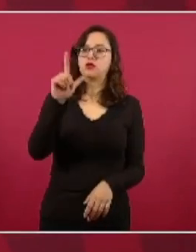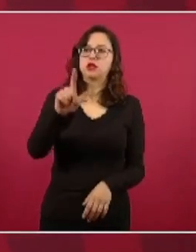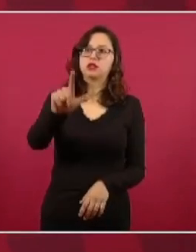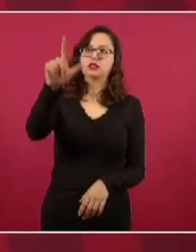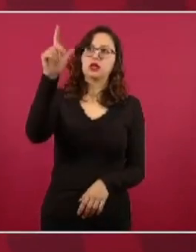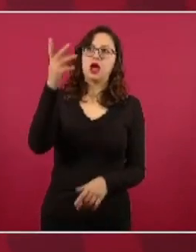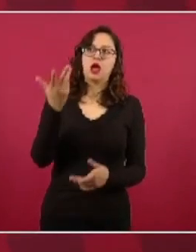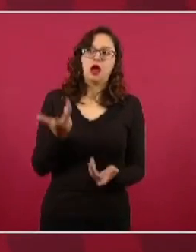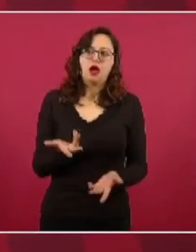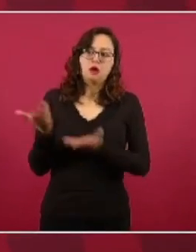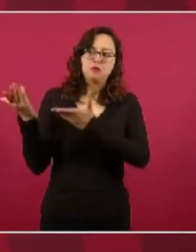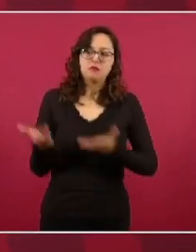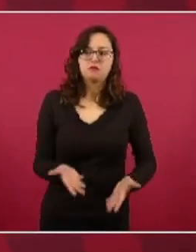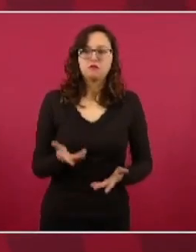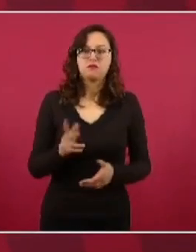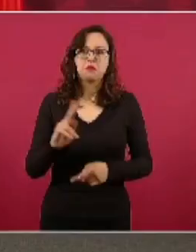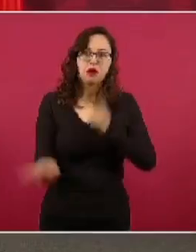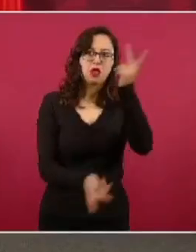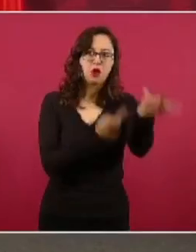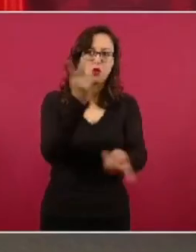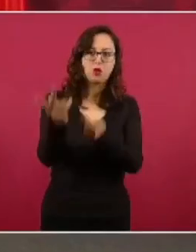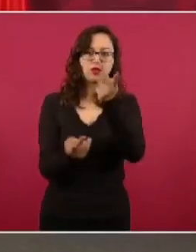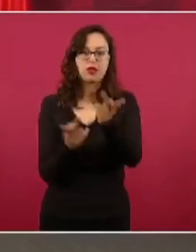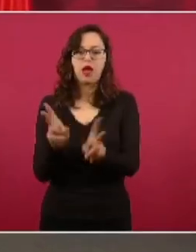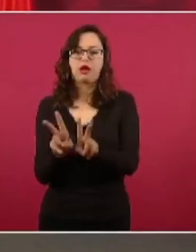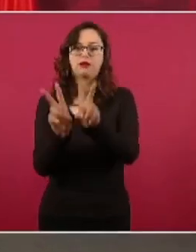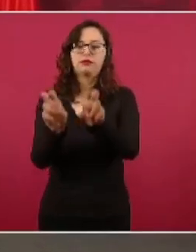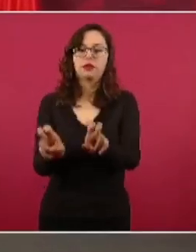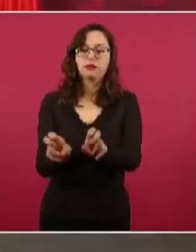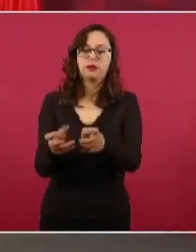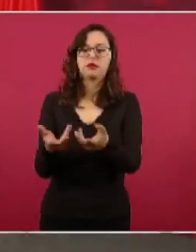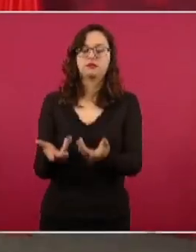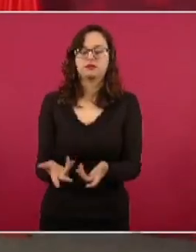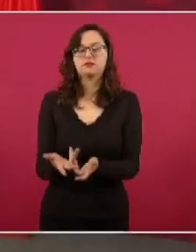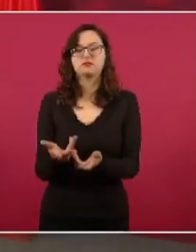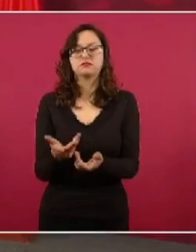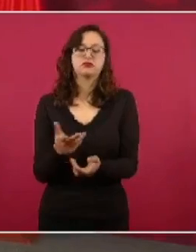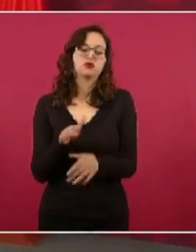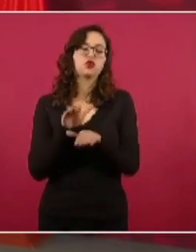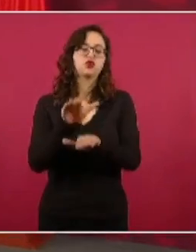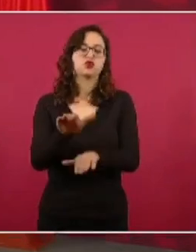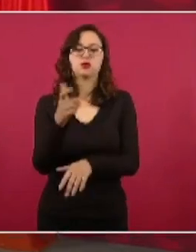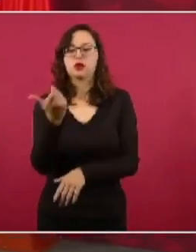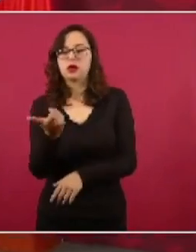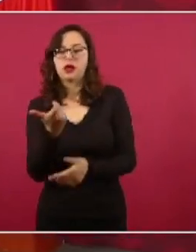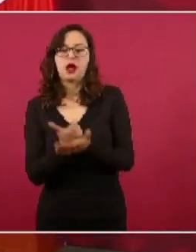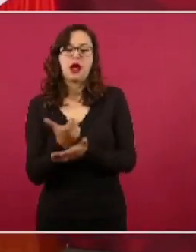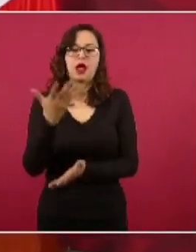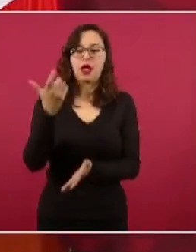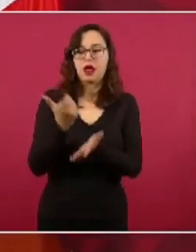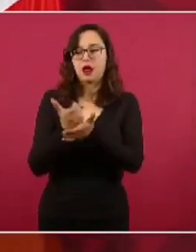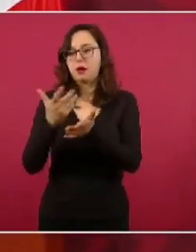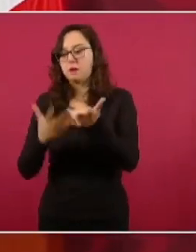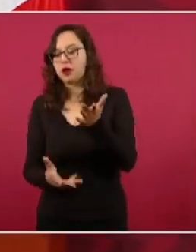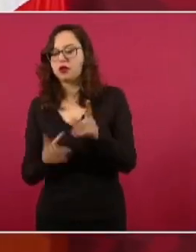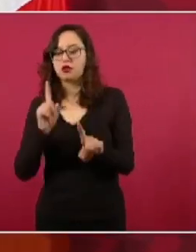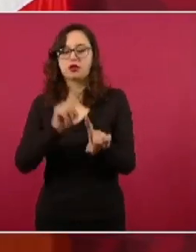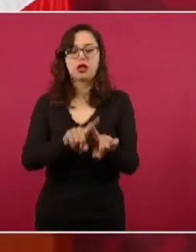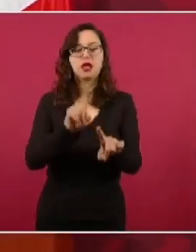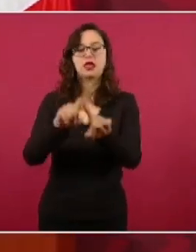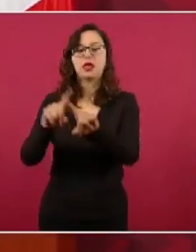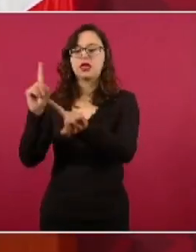y él tiene que ver con el quién es quién en los precios. No le corresponde, la